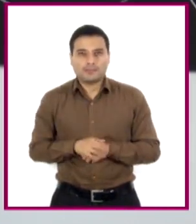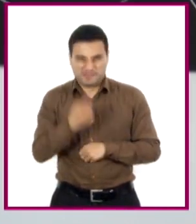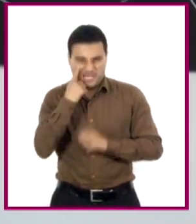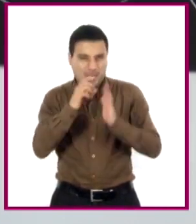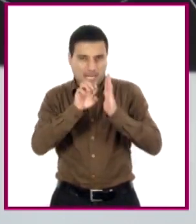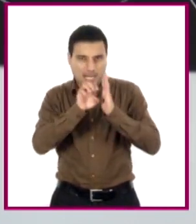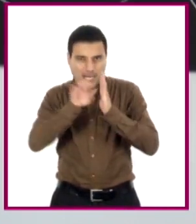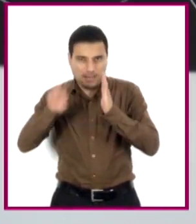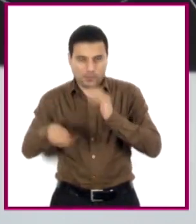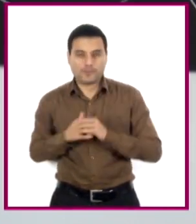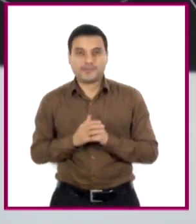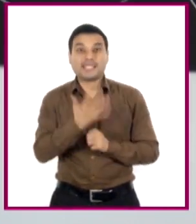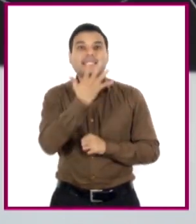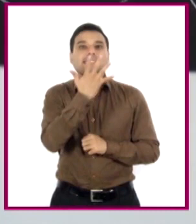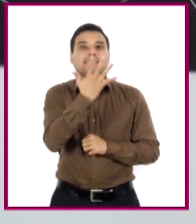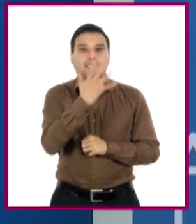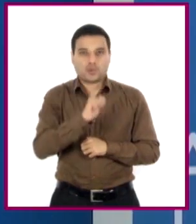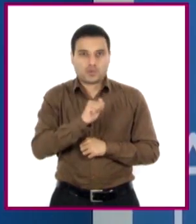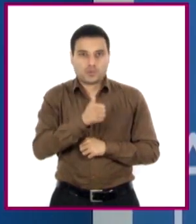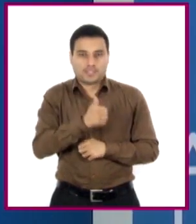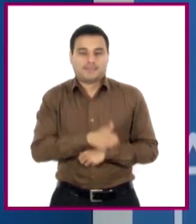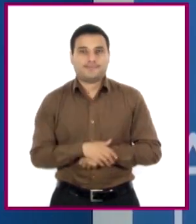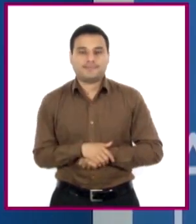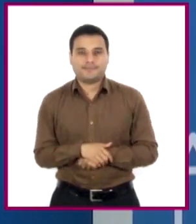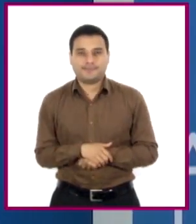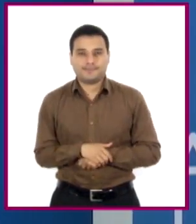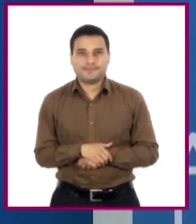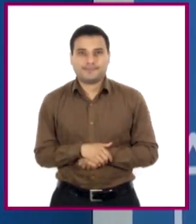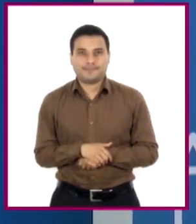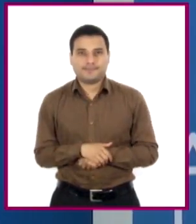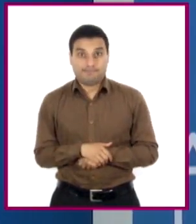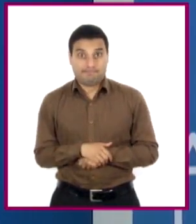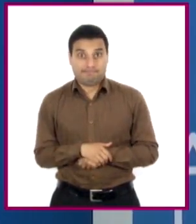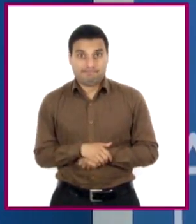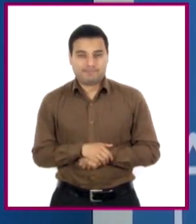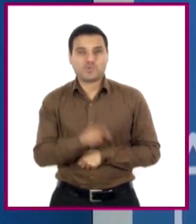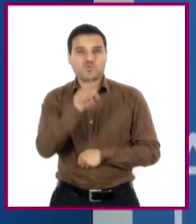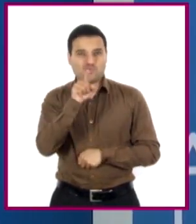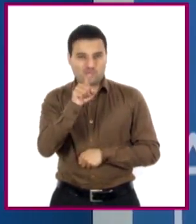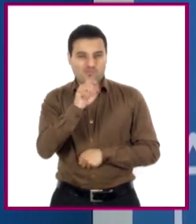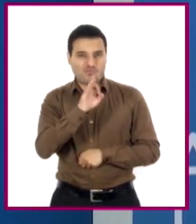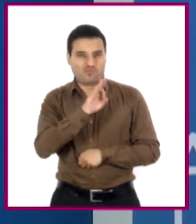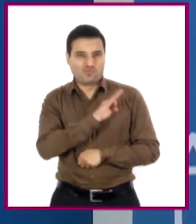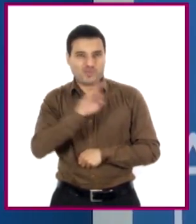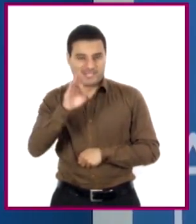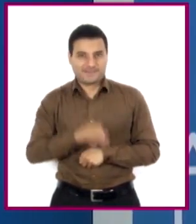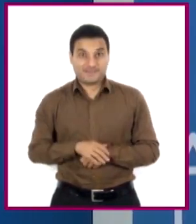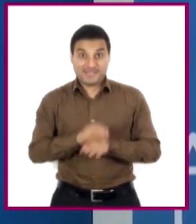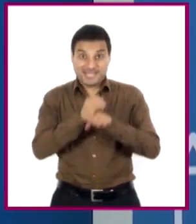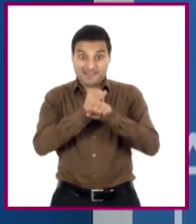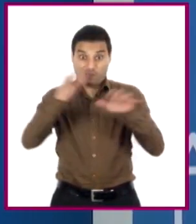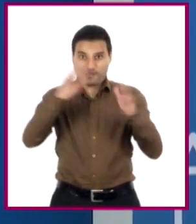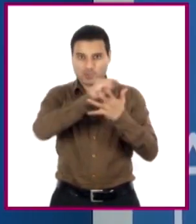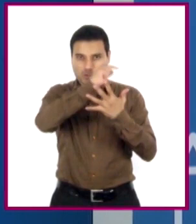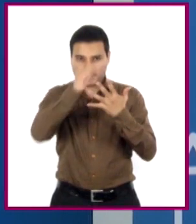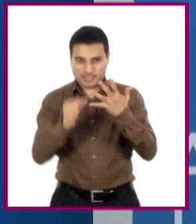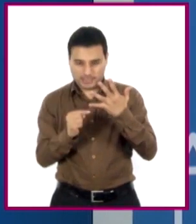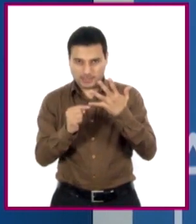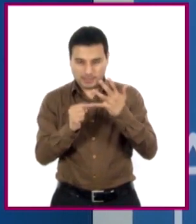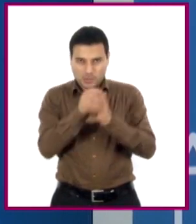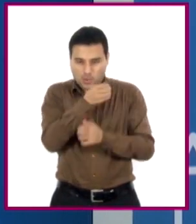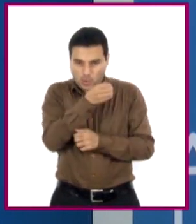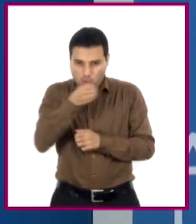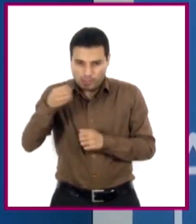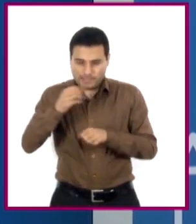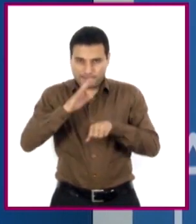una, 5/11. Sería bueno que organizáramos la información para tenerla más clara